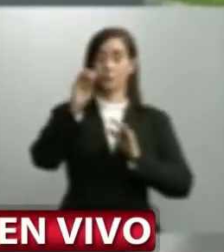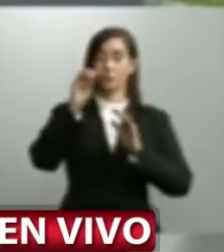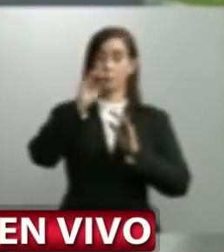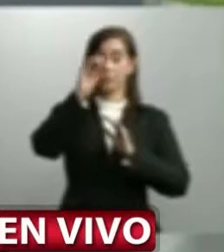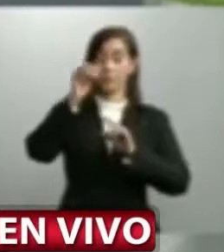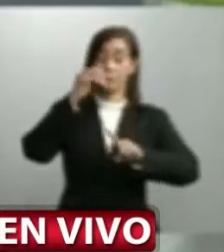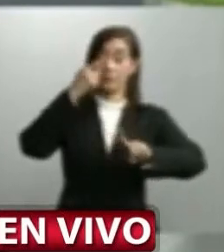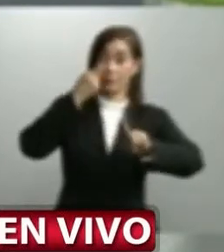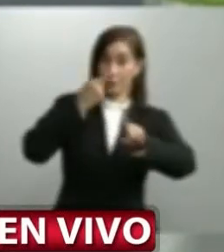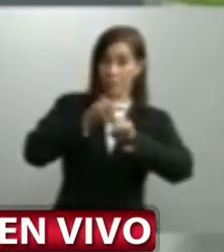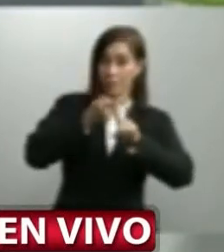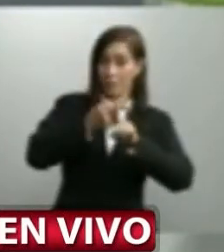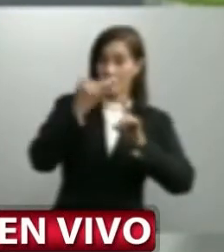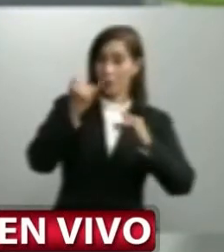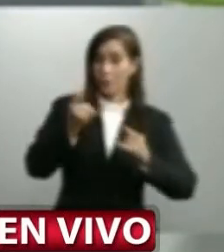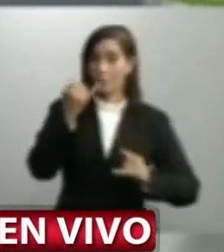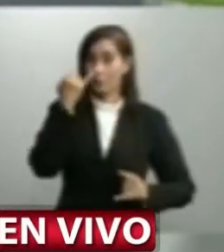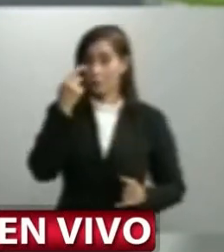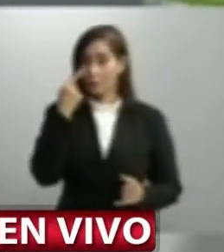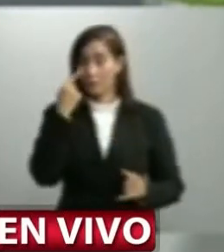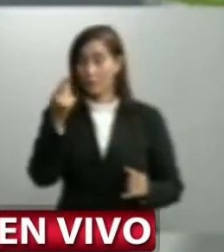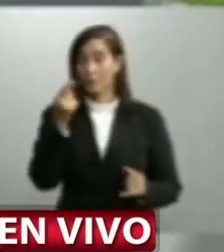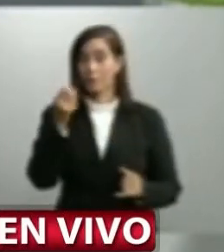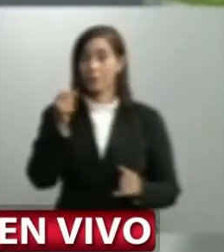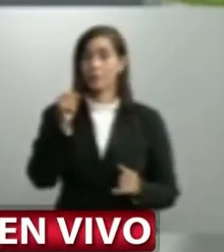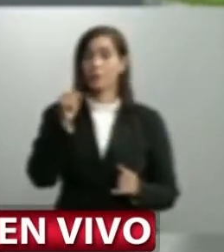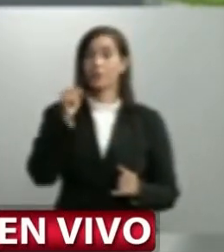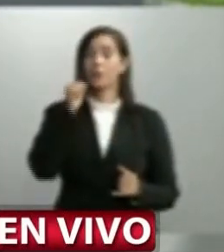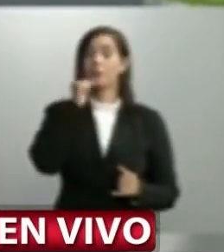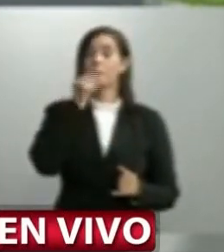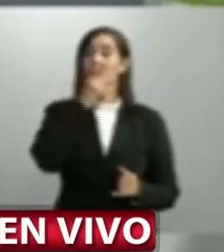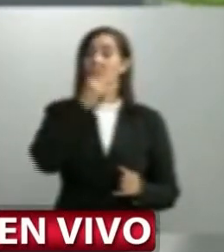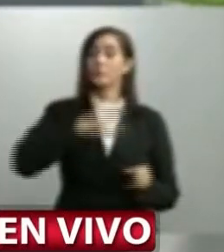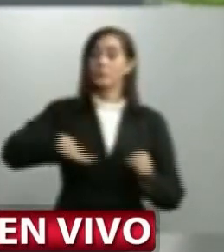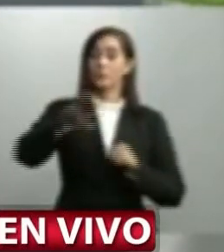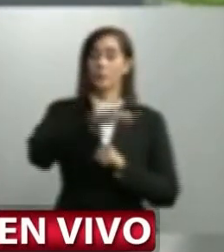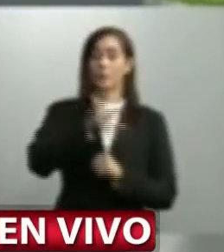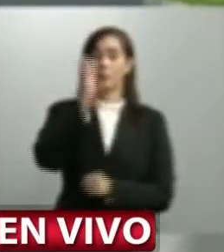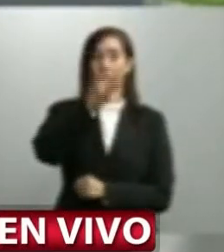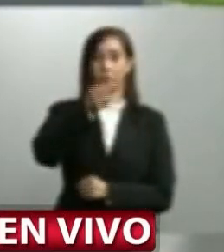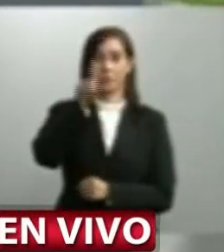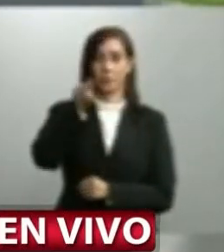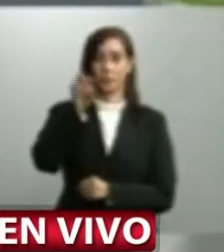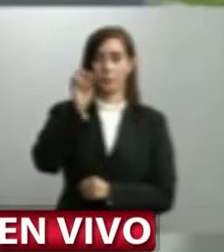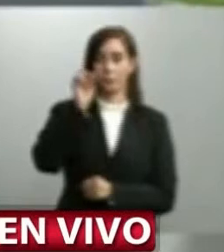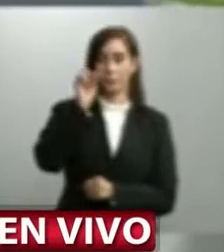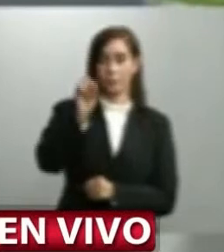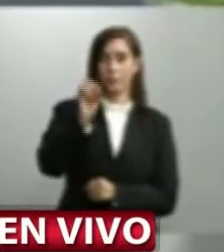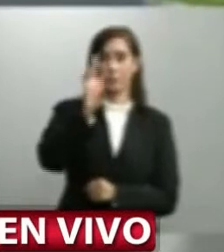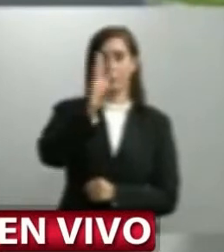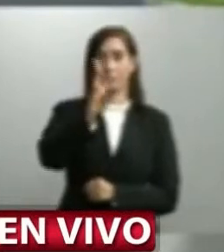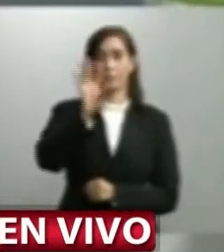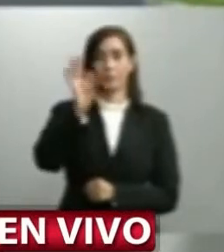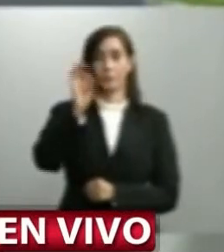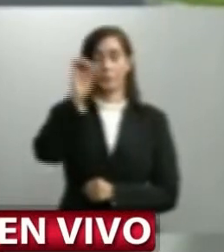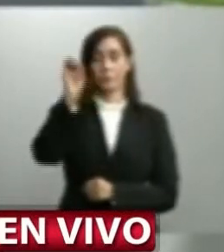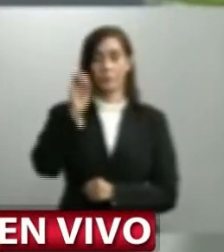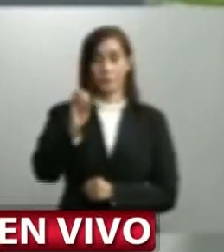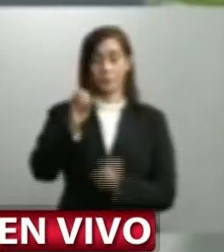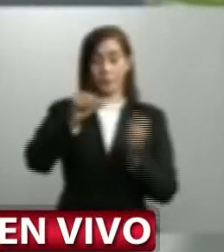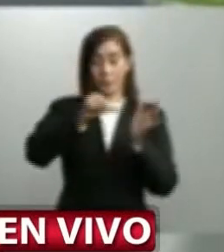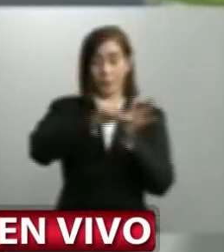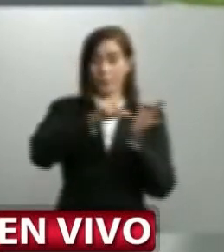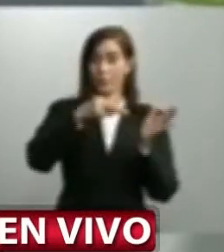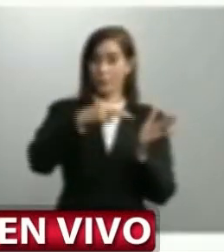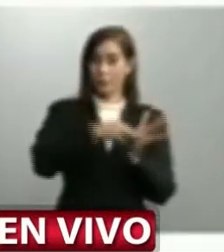positividad que estamos mirando en la provincia de Santo Domingo es de 21.69 y el Distrito